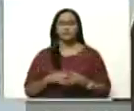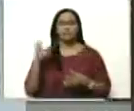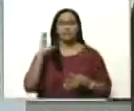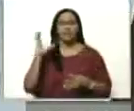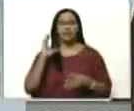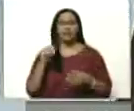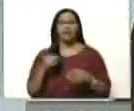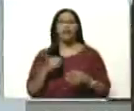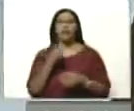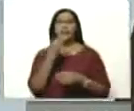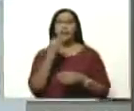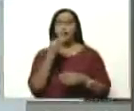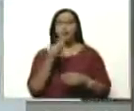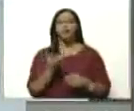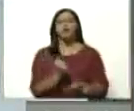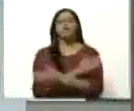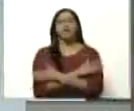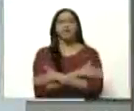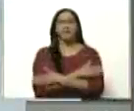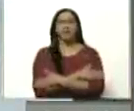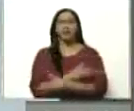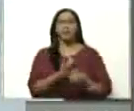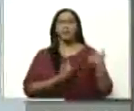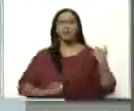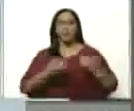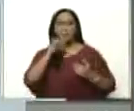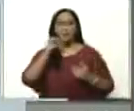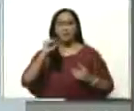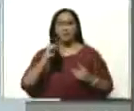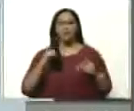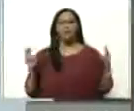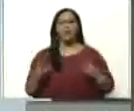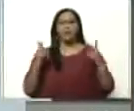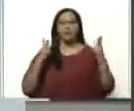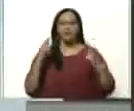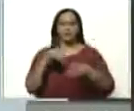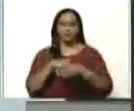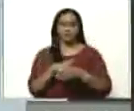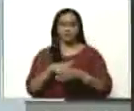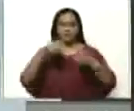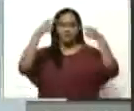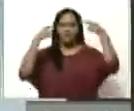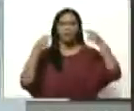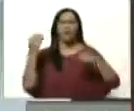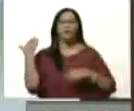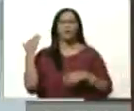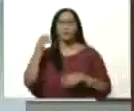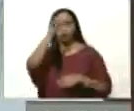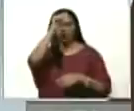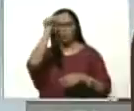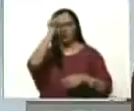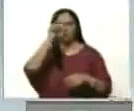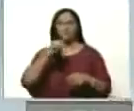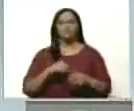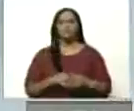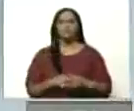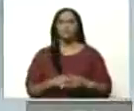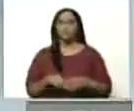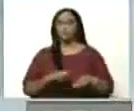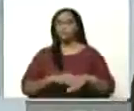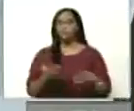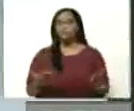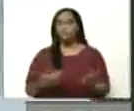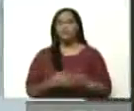Miraflores, felicito al presidente Nicolás Maduro por la excepcional victoria electoral del chavismo el pasado domingo. Excepcional porque